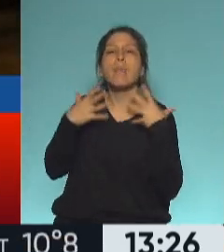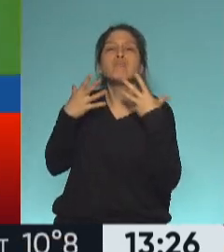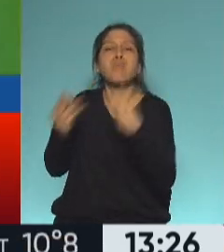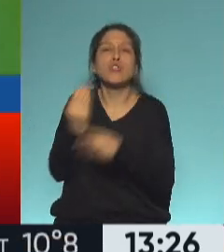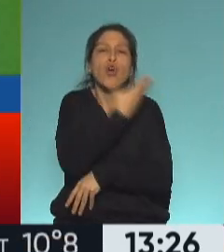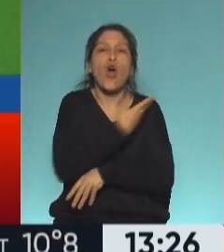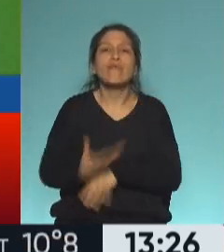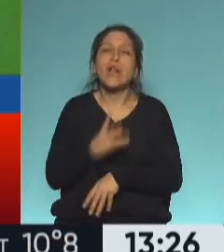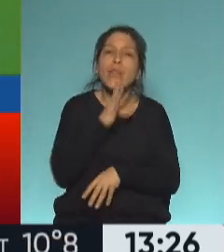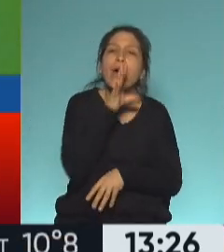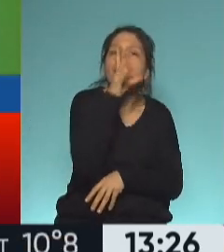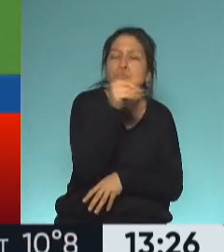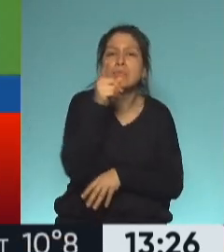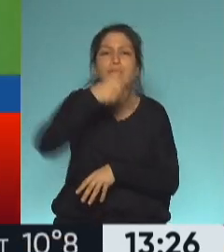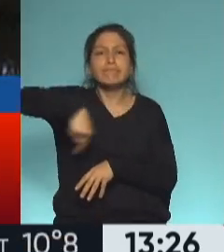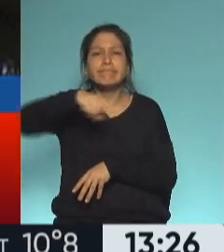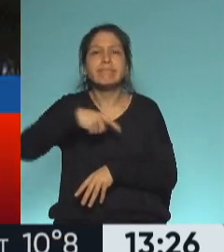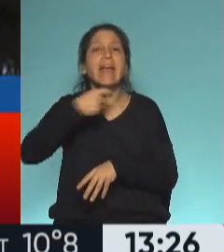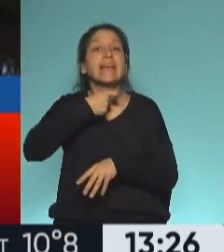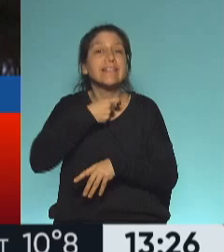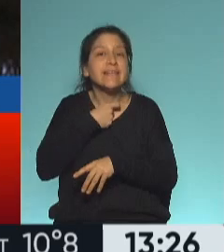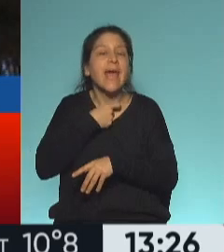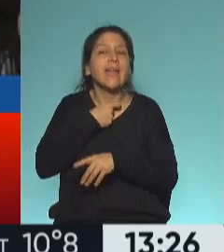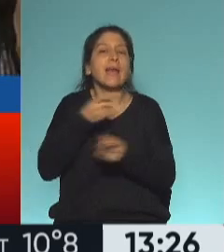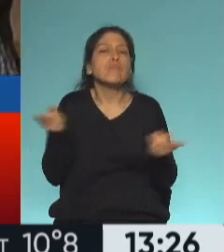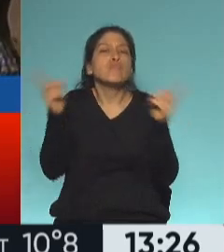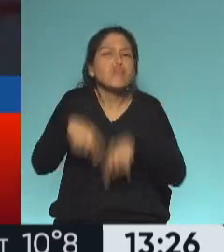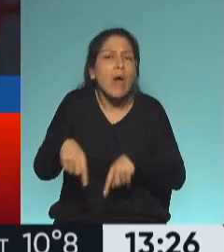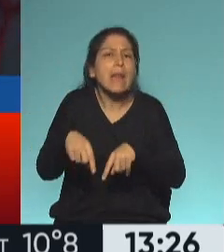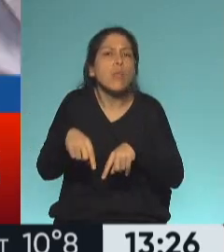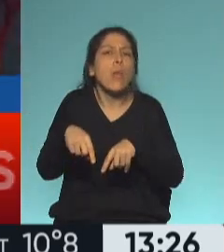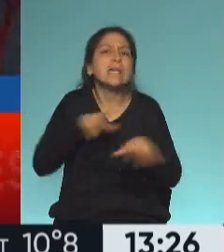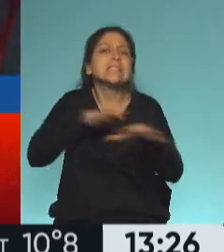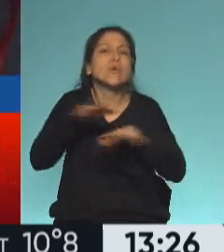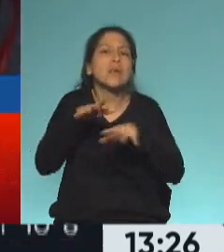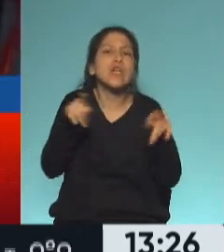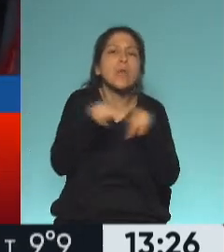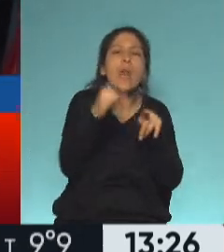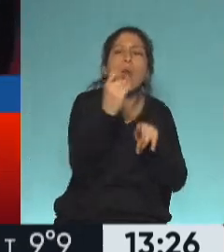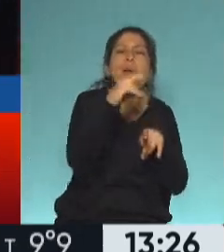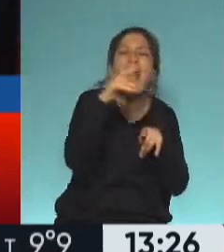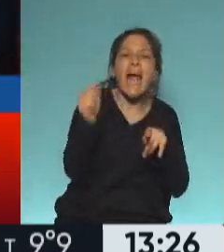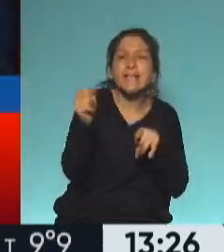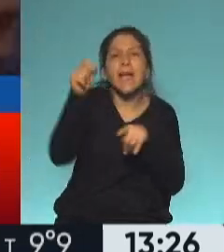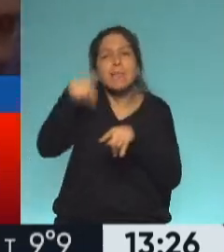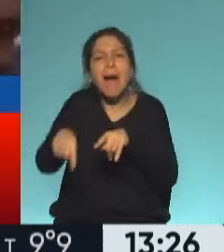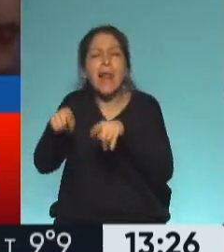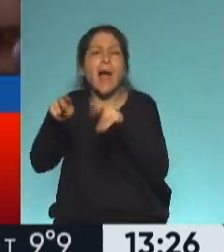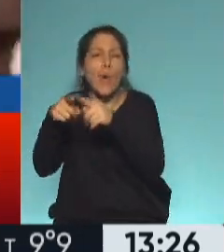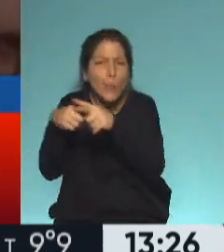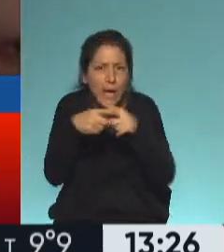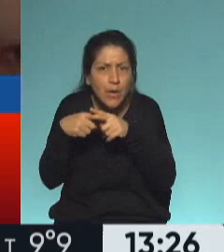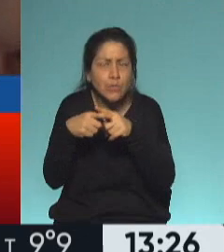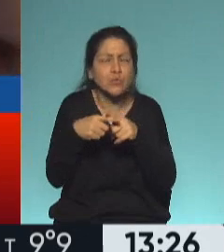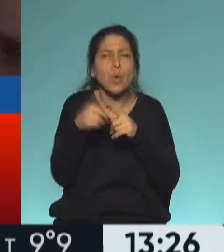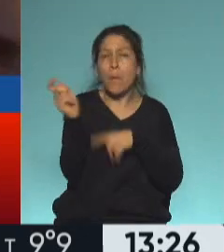todos los medios evitar que se repita con Bielorrusia lo ocurrido con Ucrania. Durante todo 2020 y los primeros meses de